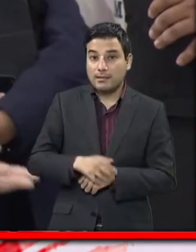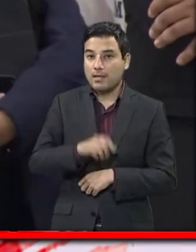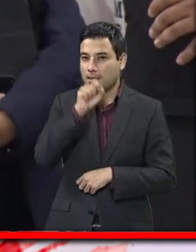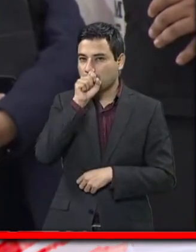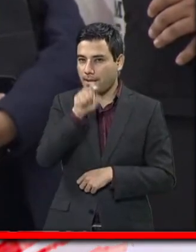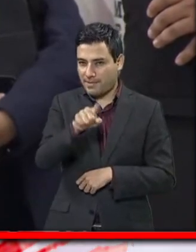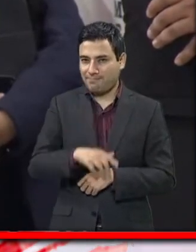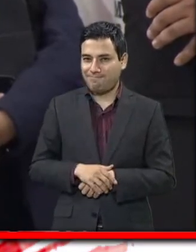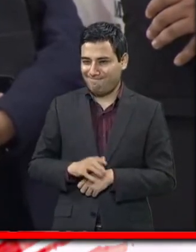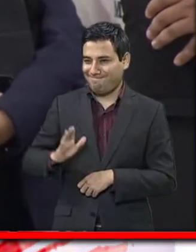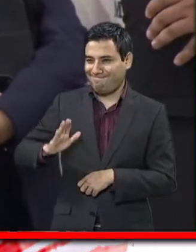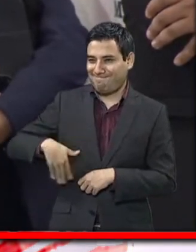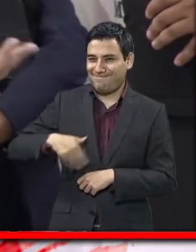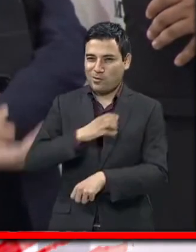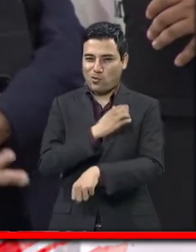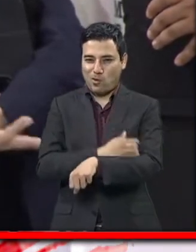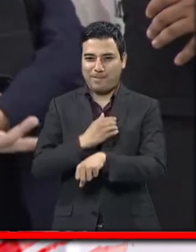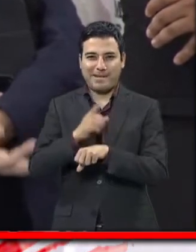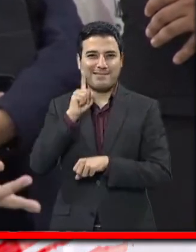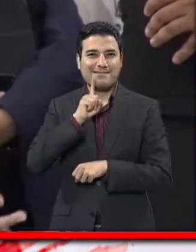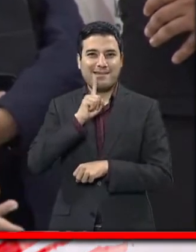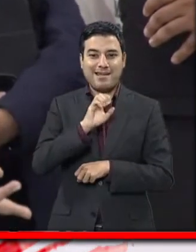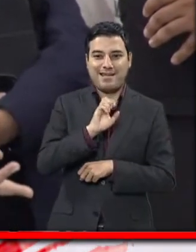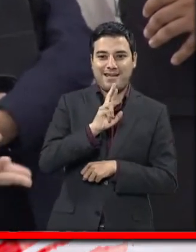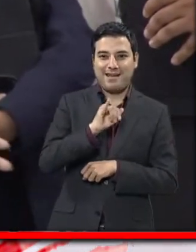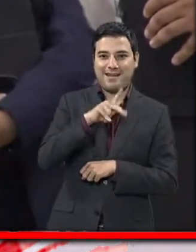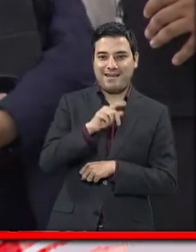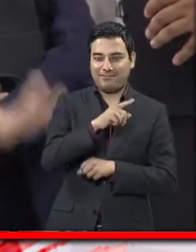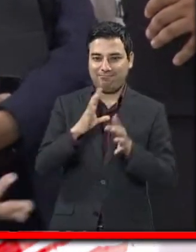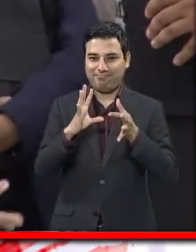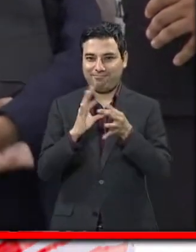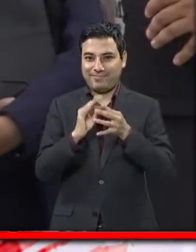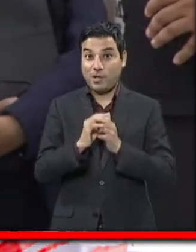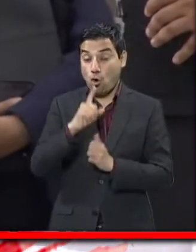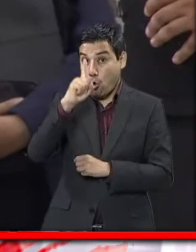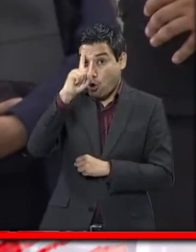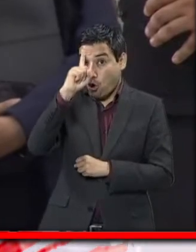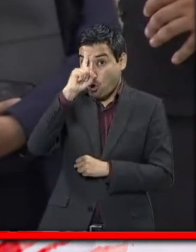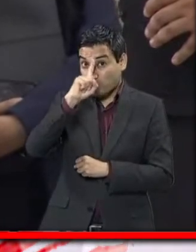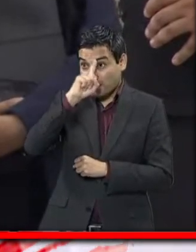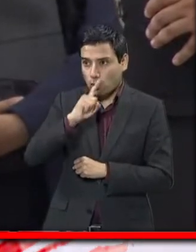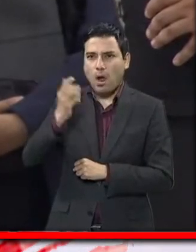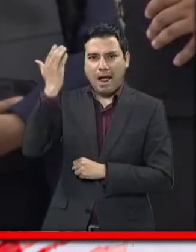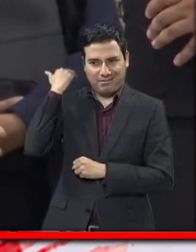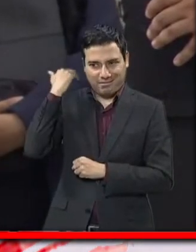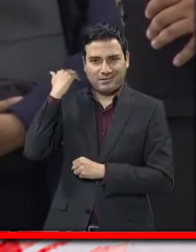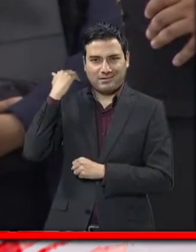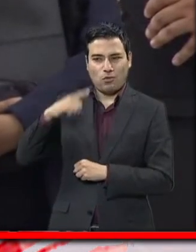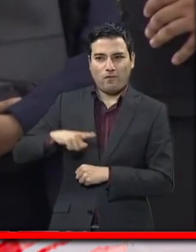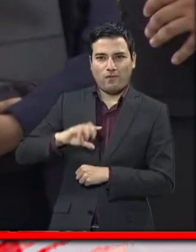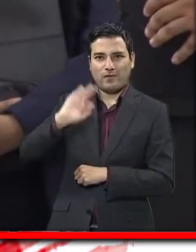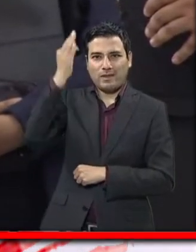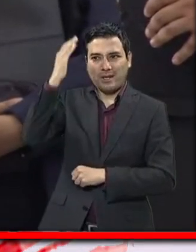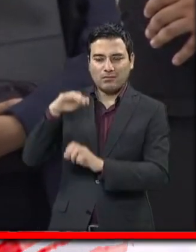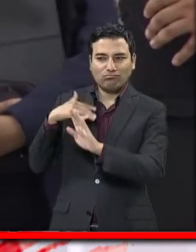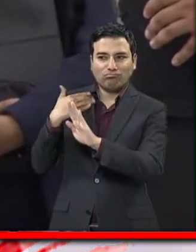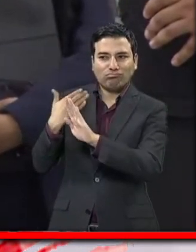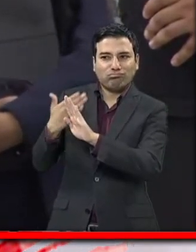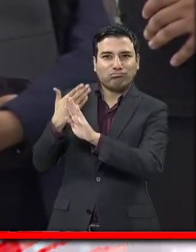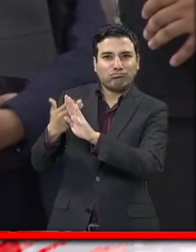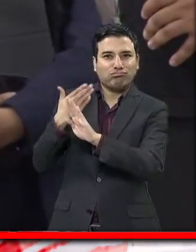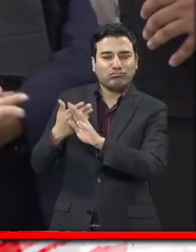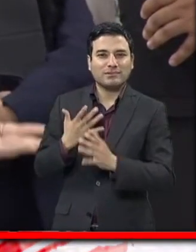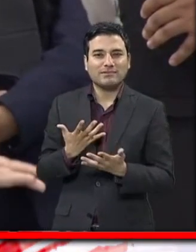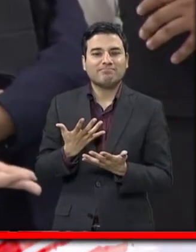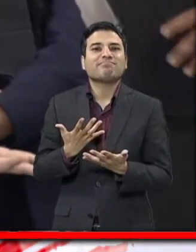como ya decía mi compañera Erika pues ayer consideraban que habían sido ofendidas por parte del Gobierno Federal y no veían